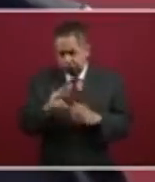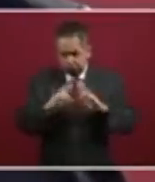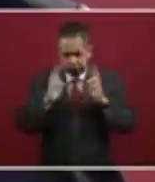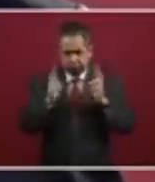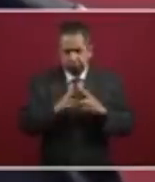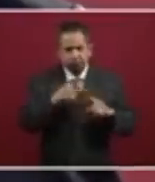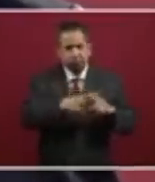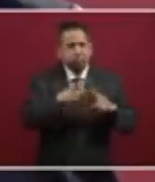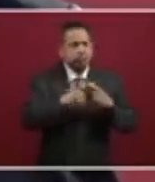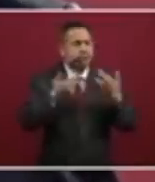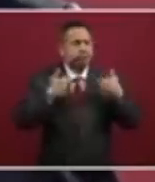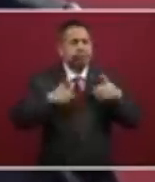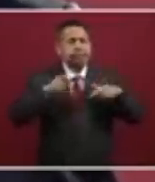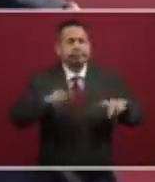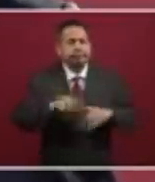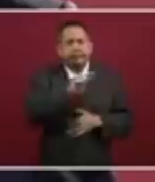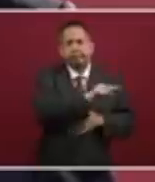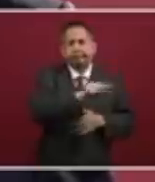los representantes